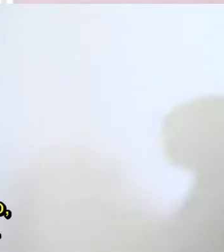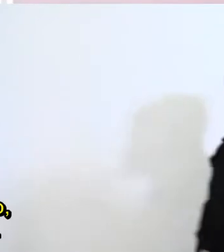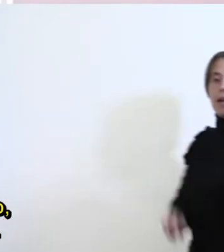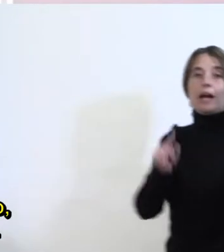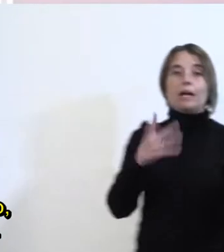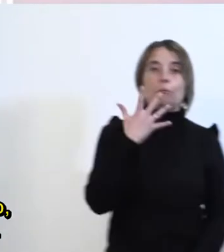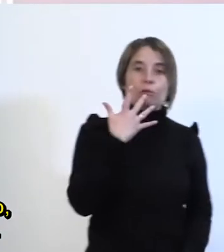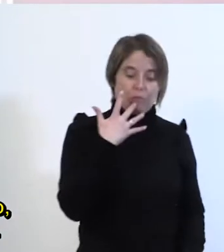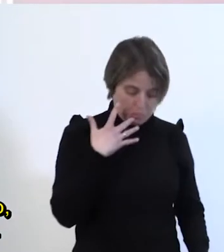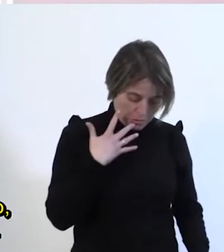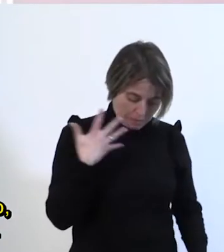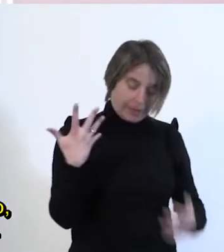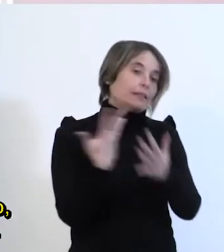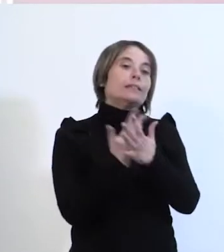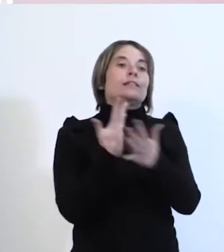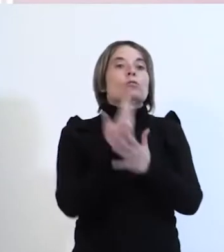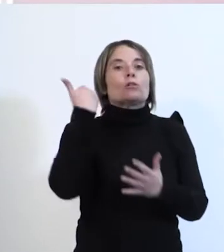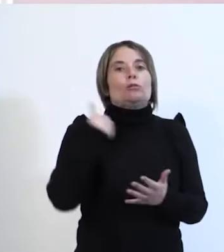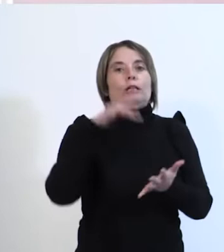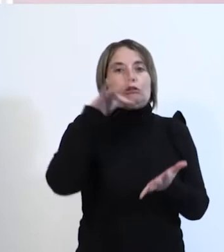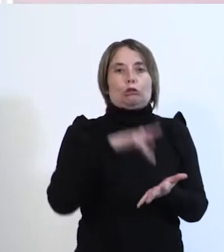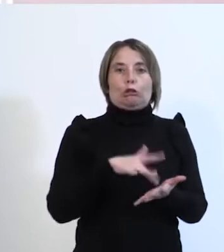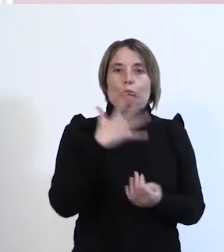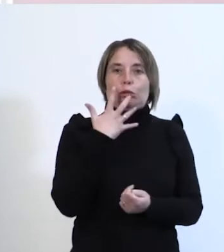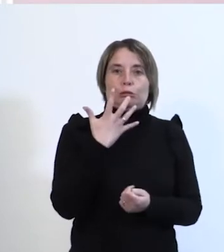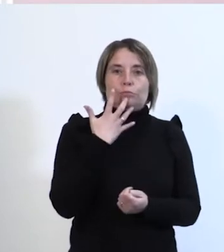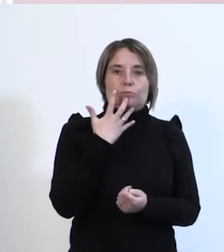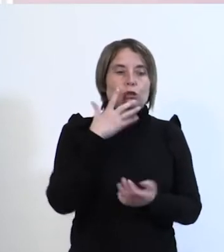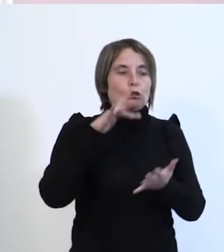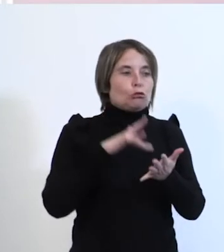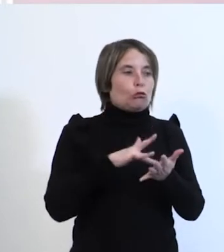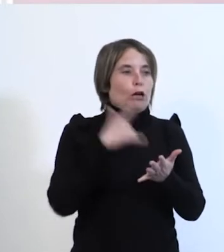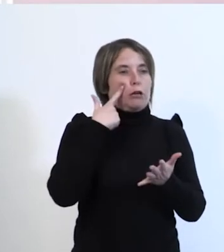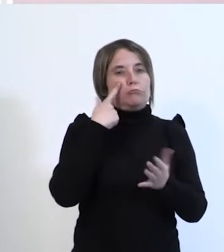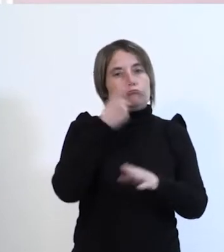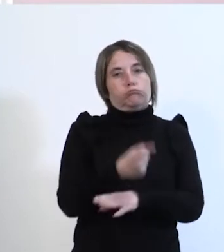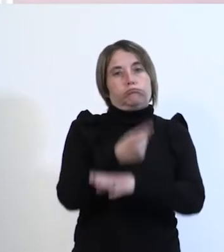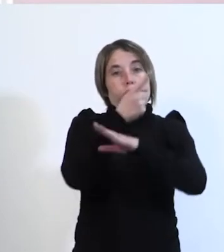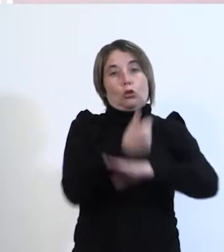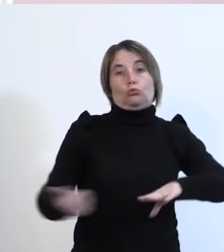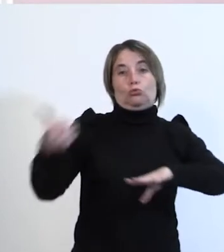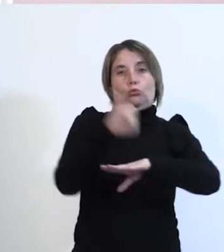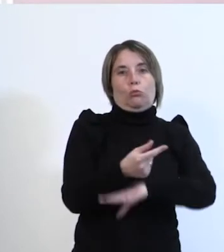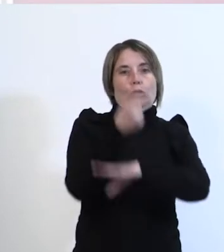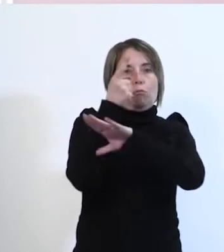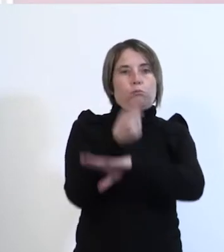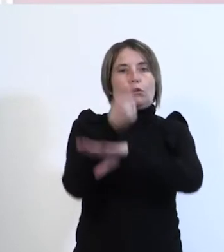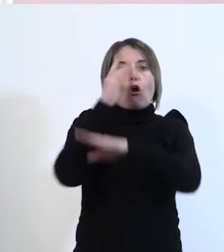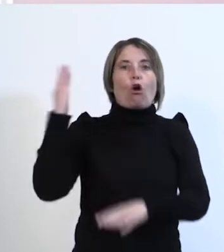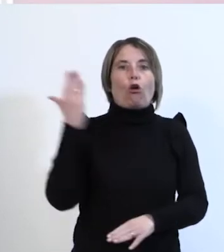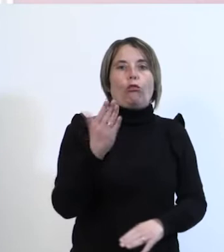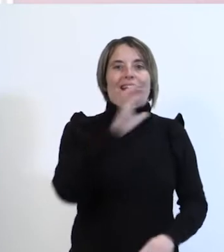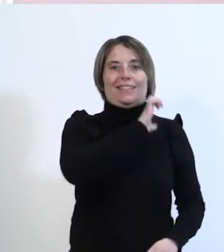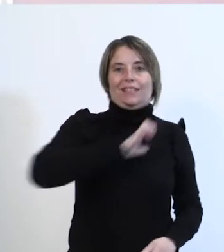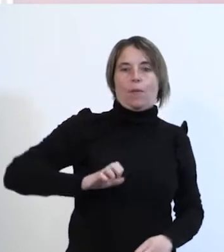sentido, que nos hablaras, por ejemplo, porque cuando ya hay otras instituciones superiores que condenan, en